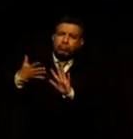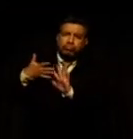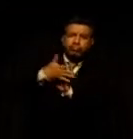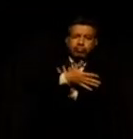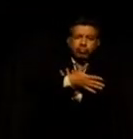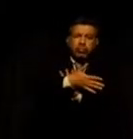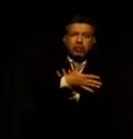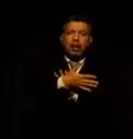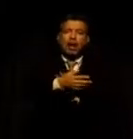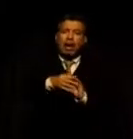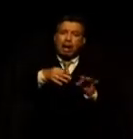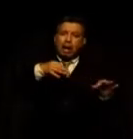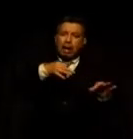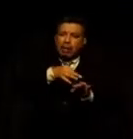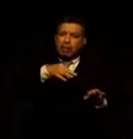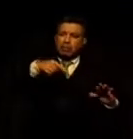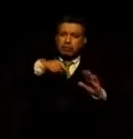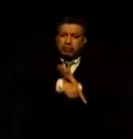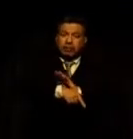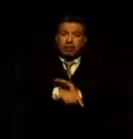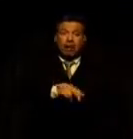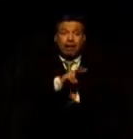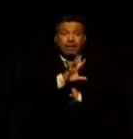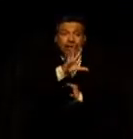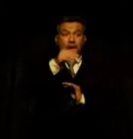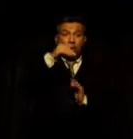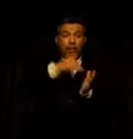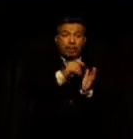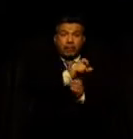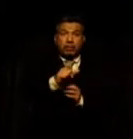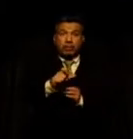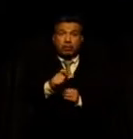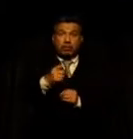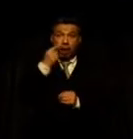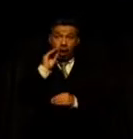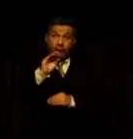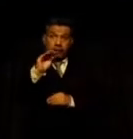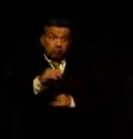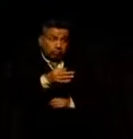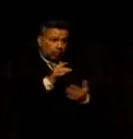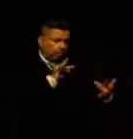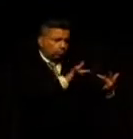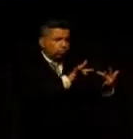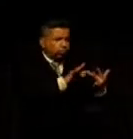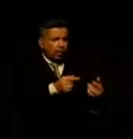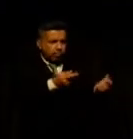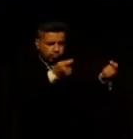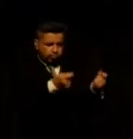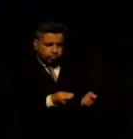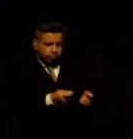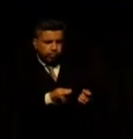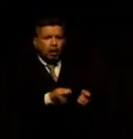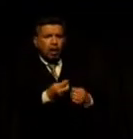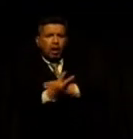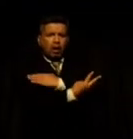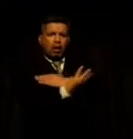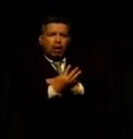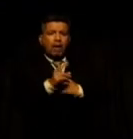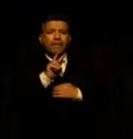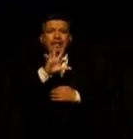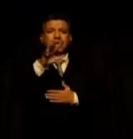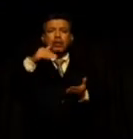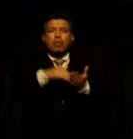ahondamiento porque yo creo que todos las 25.000 personas mira el presidente aquí están conectadas en este momento en nuestra plataforma